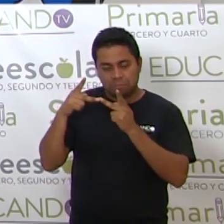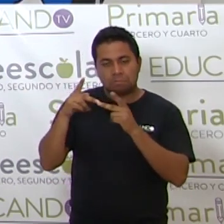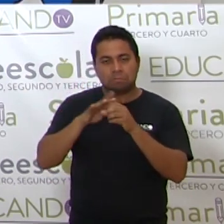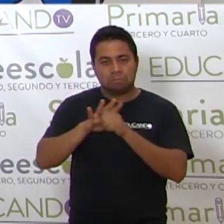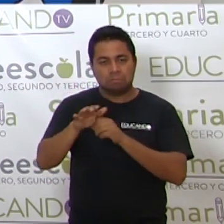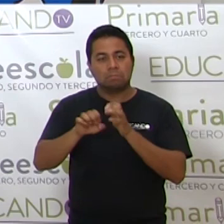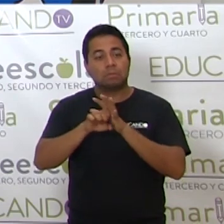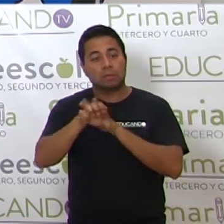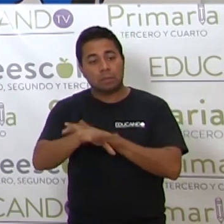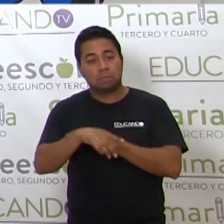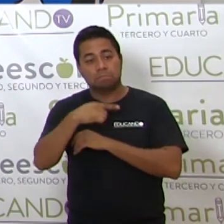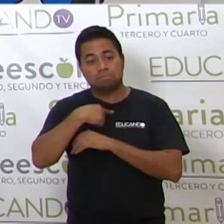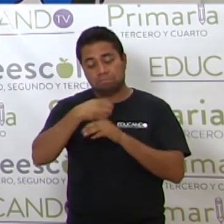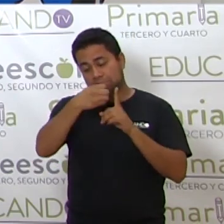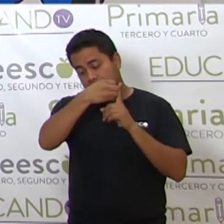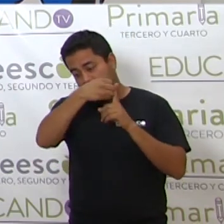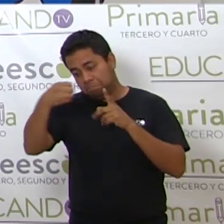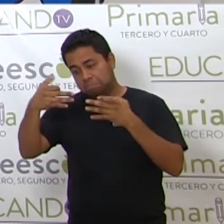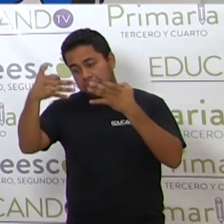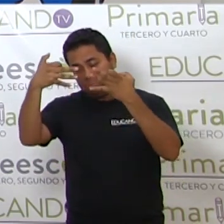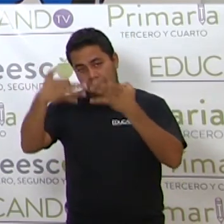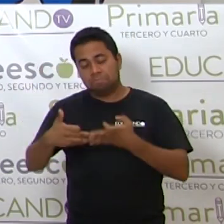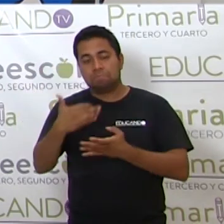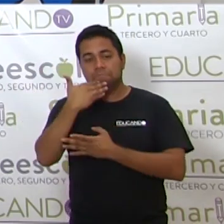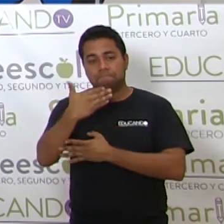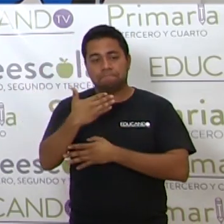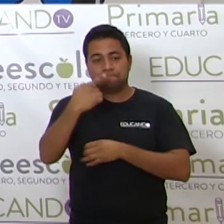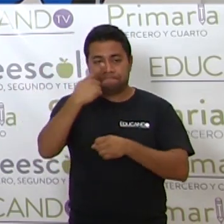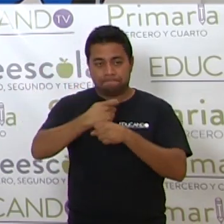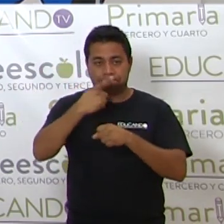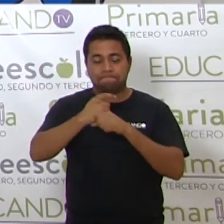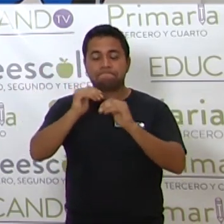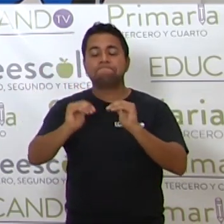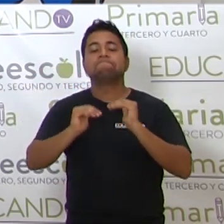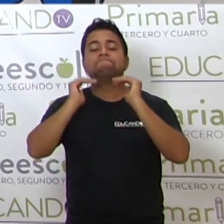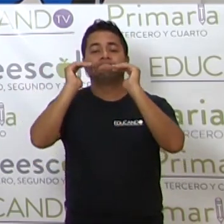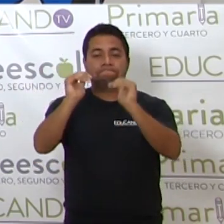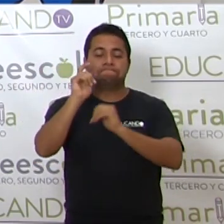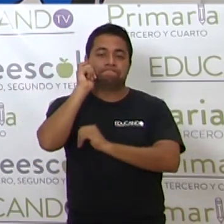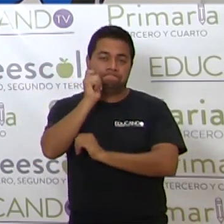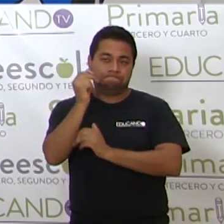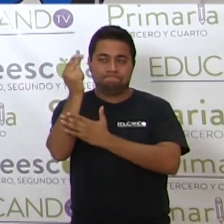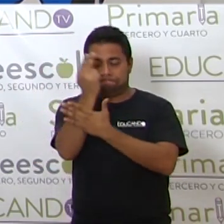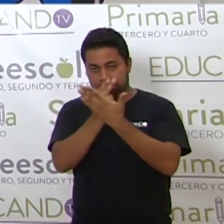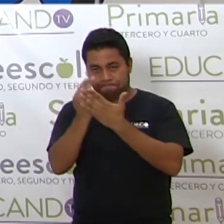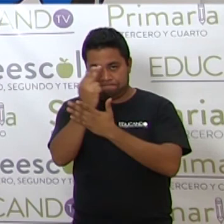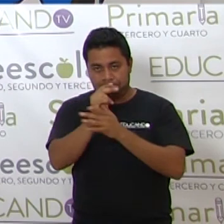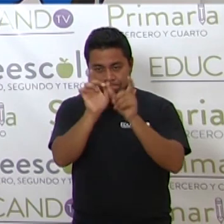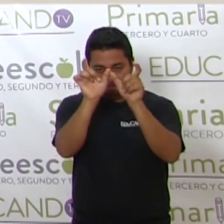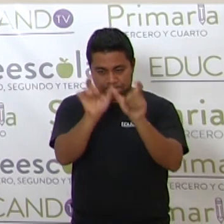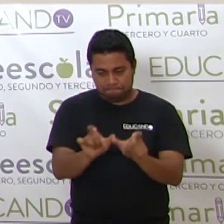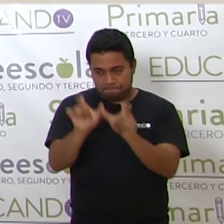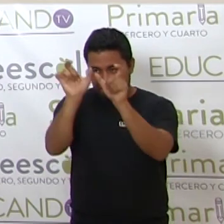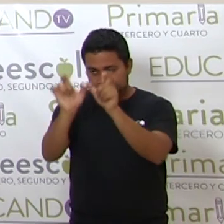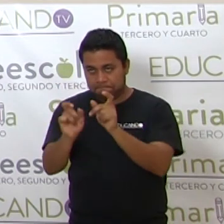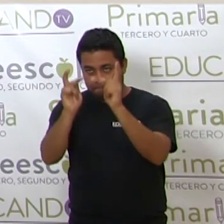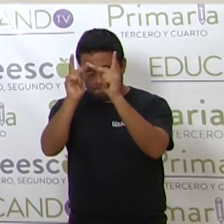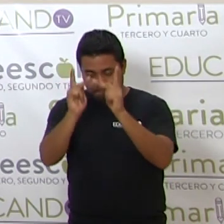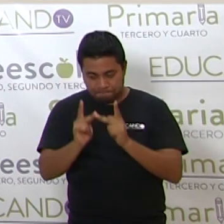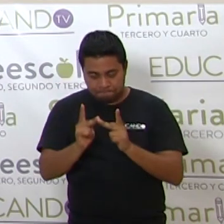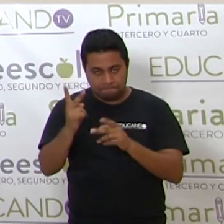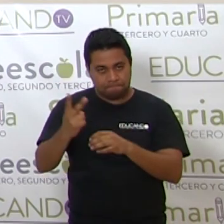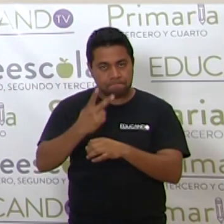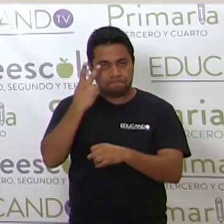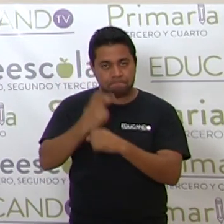mi orden sea el adecuado el primero es que el dibujo coincida y el